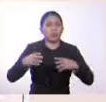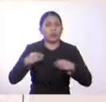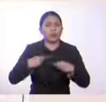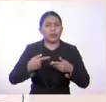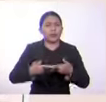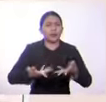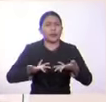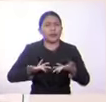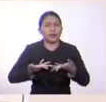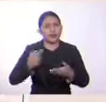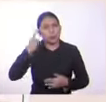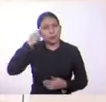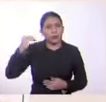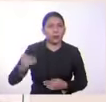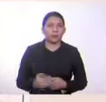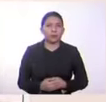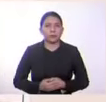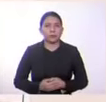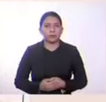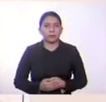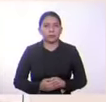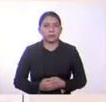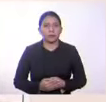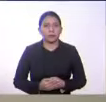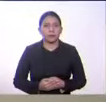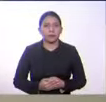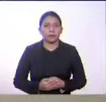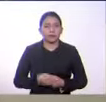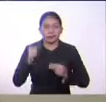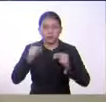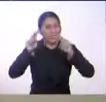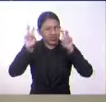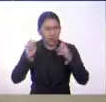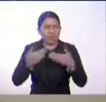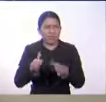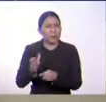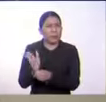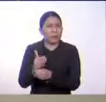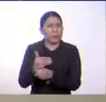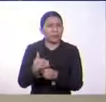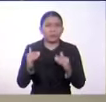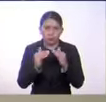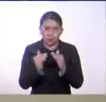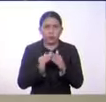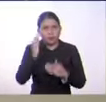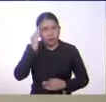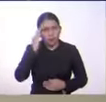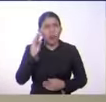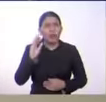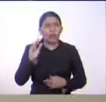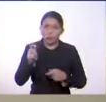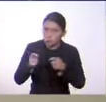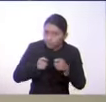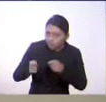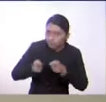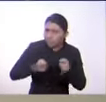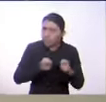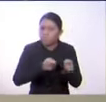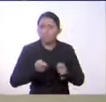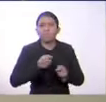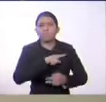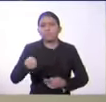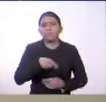civiles, políticos. Muy bien, y hablar de todo eso de los partidos políticos, también debemos hablar sobre las regulaciones que tienen